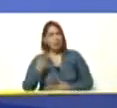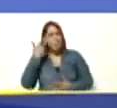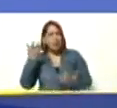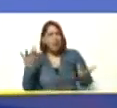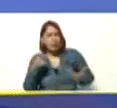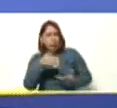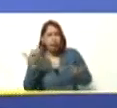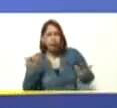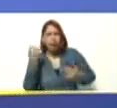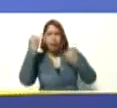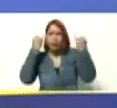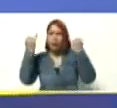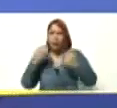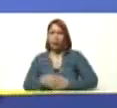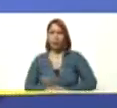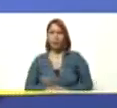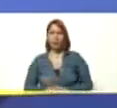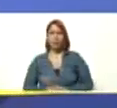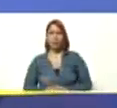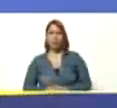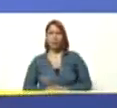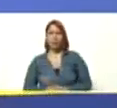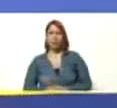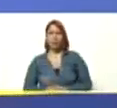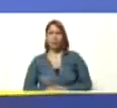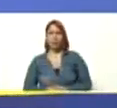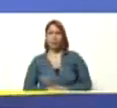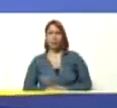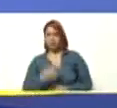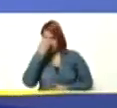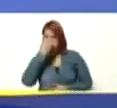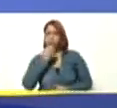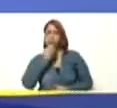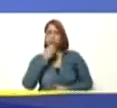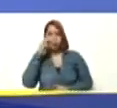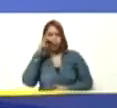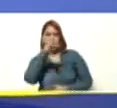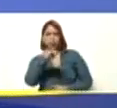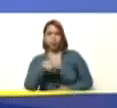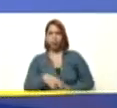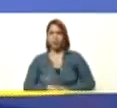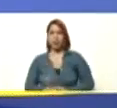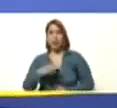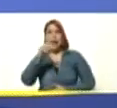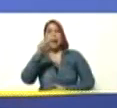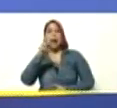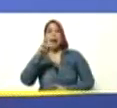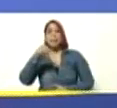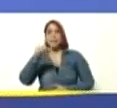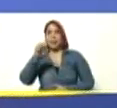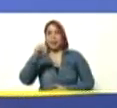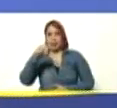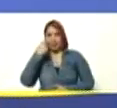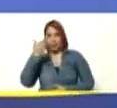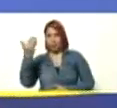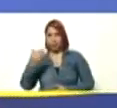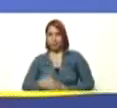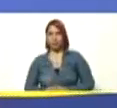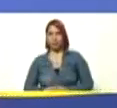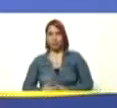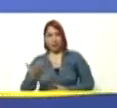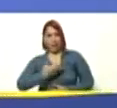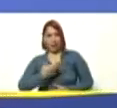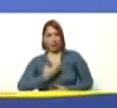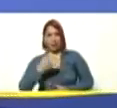idea? Bájate el tapaboca para que te vean. Carmen Teresa Meléndez Rivas, alcaldesa